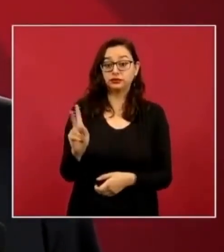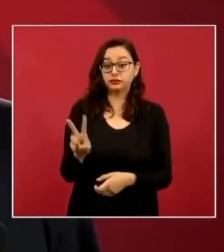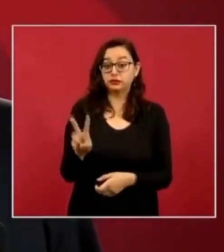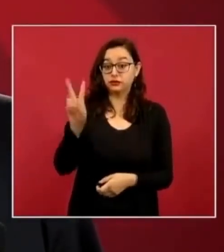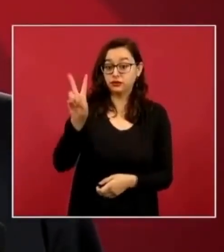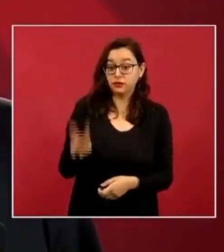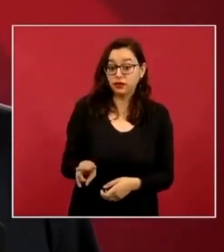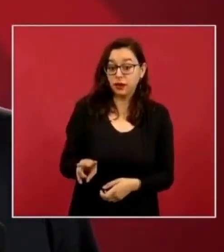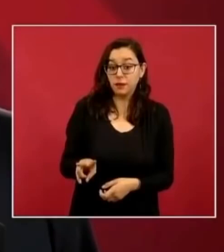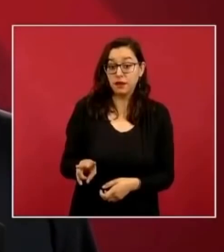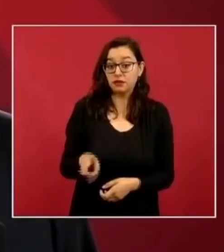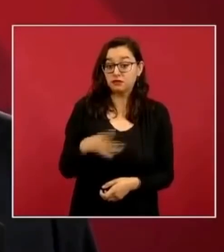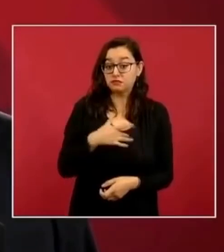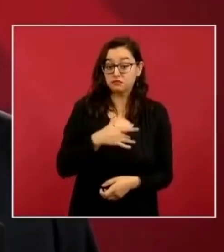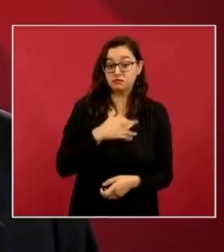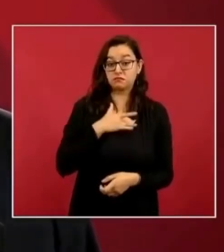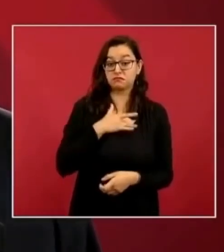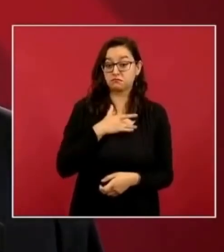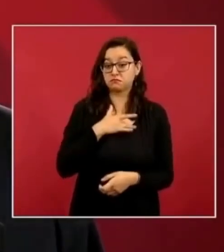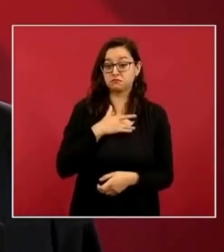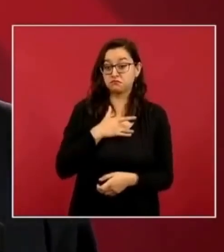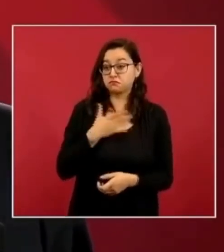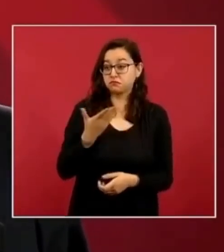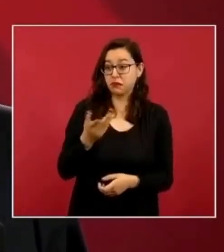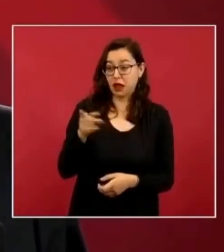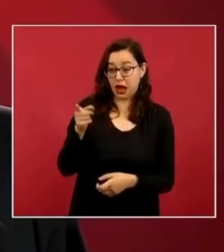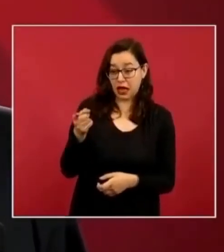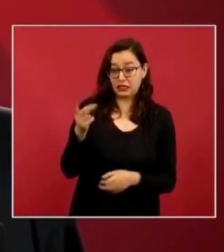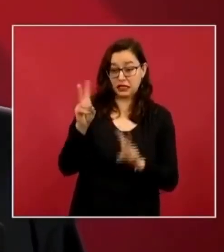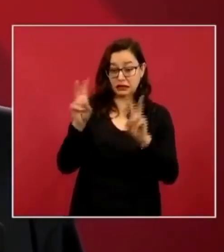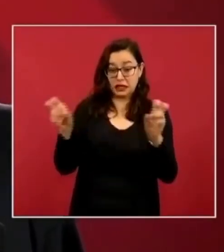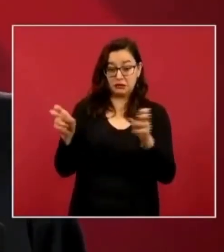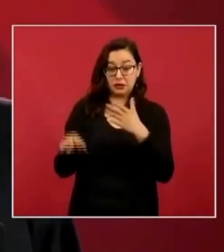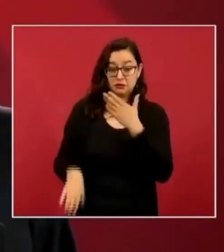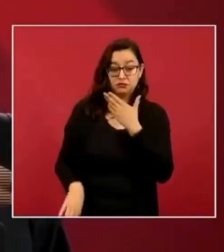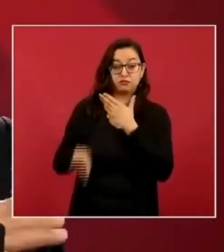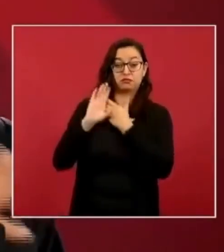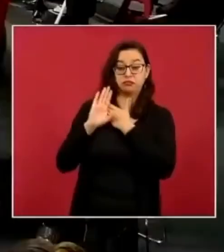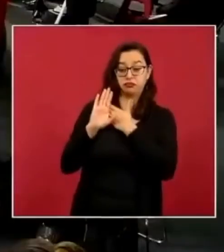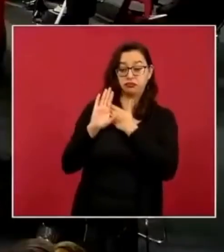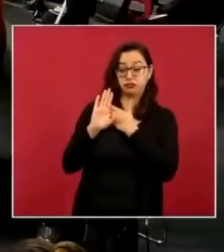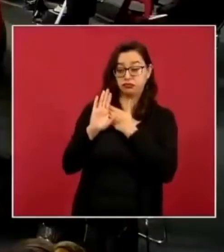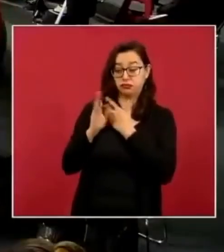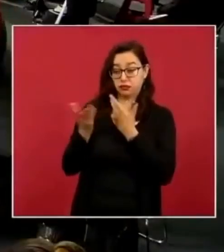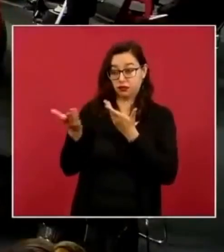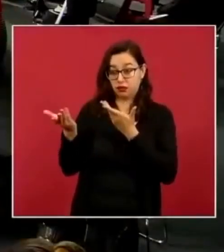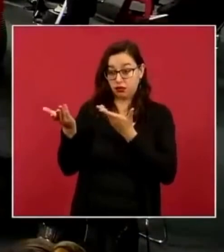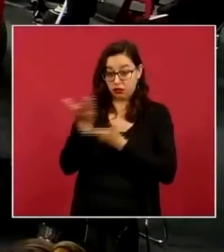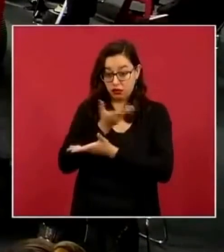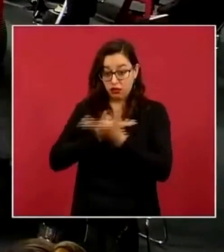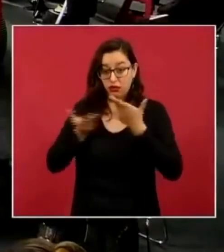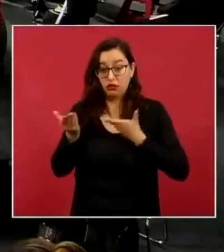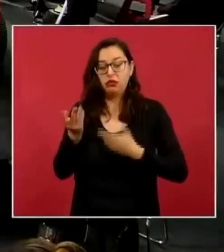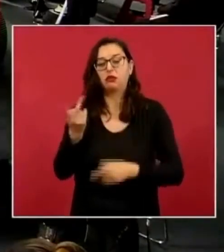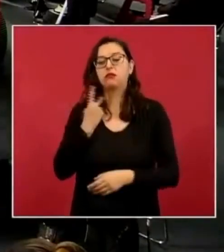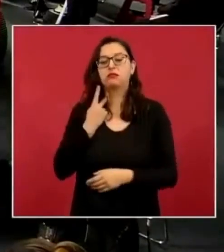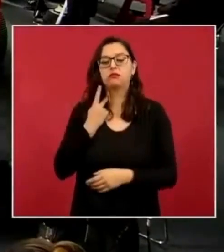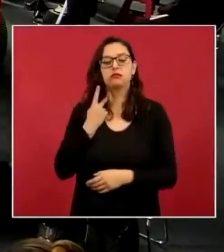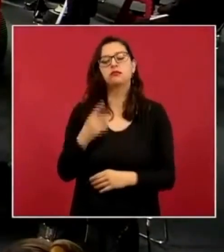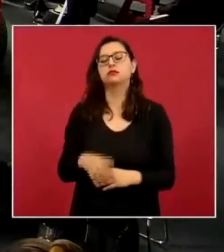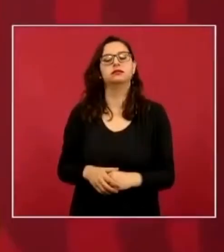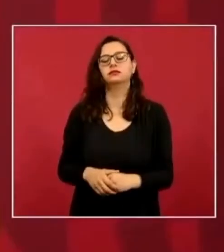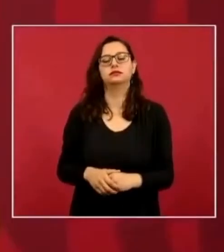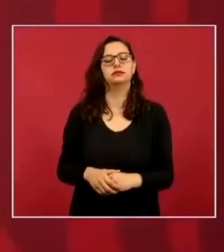que se trata de un asunto diplomático. Es un asunto político y,